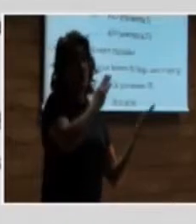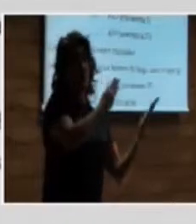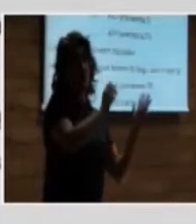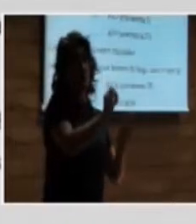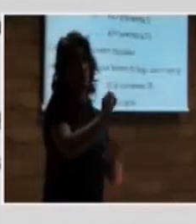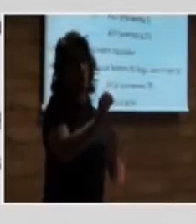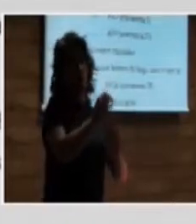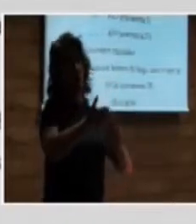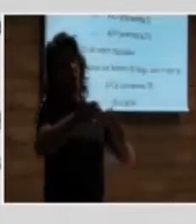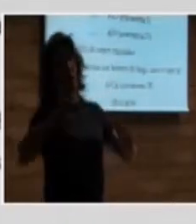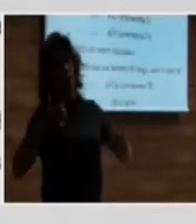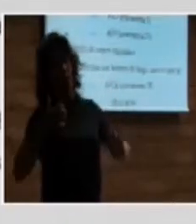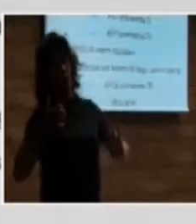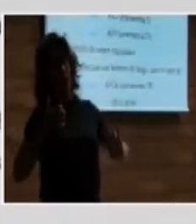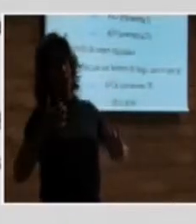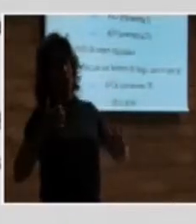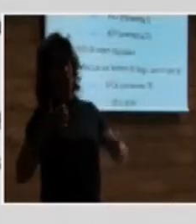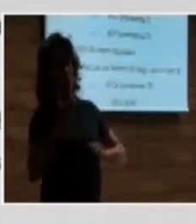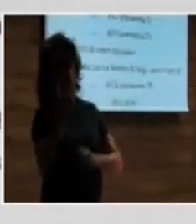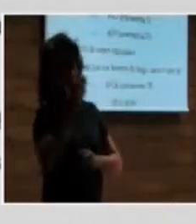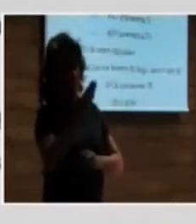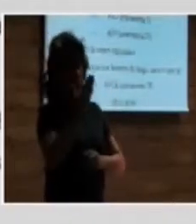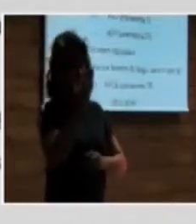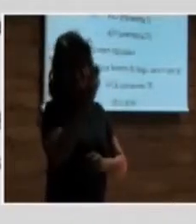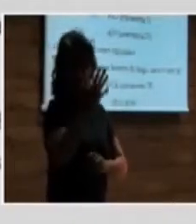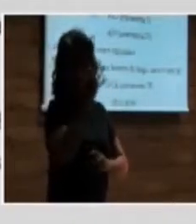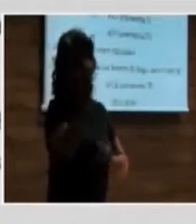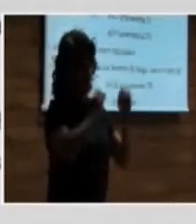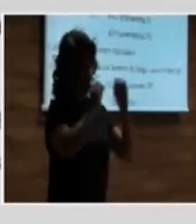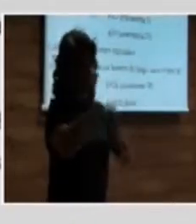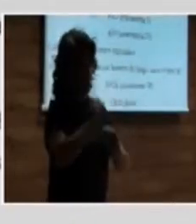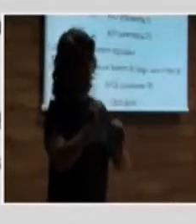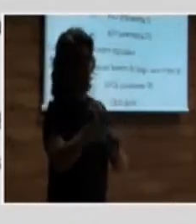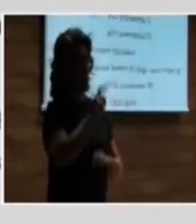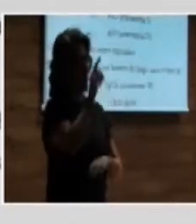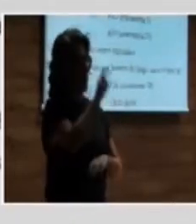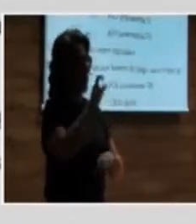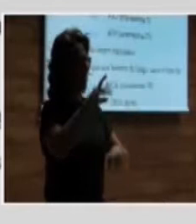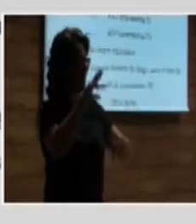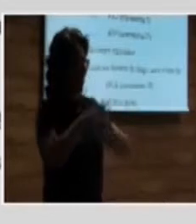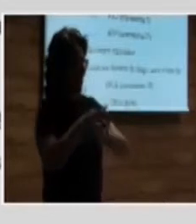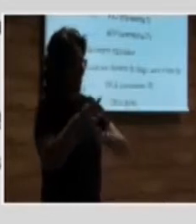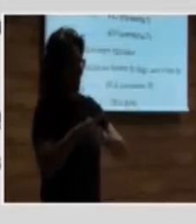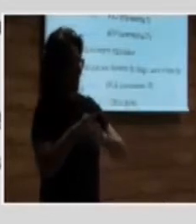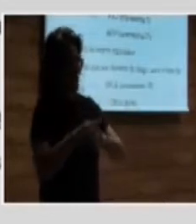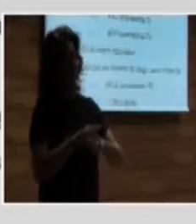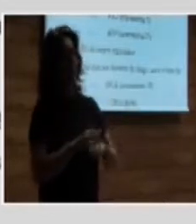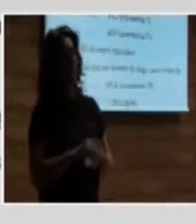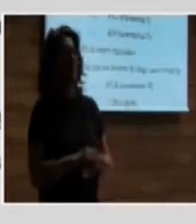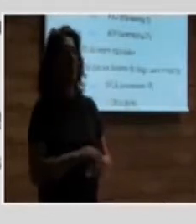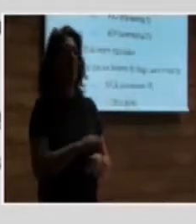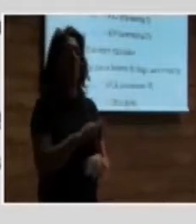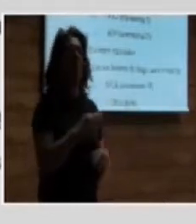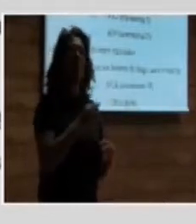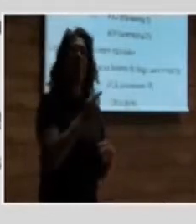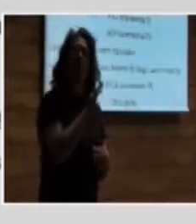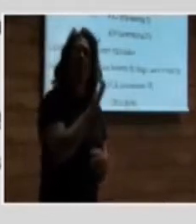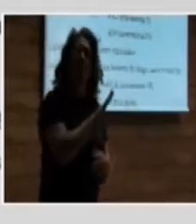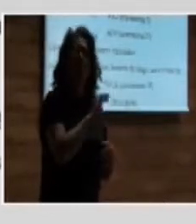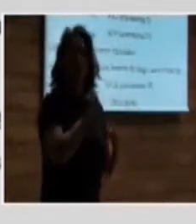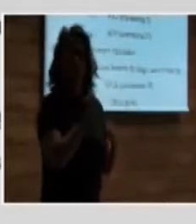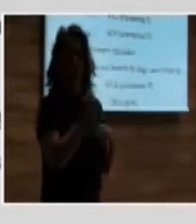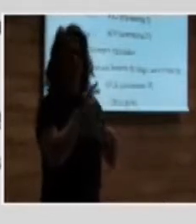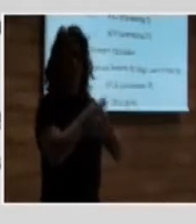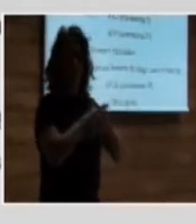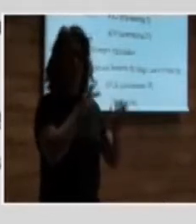en el 5% de la población. Y si tenemos 800.000 pacientes o 500.000 pacientes, el 5% tiene enfermedad familiar. La pregunta es